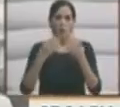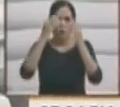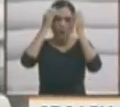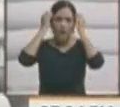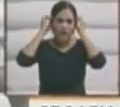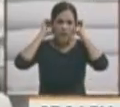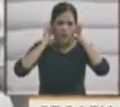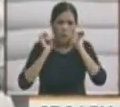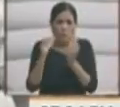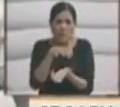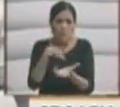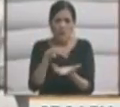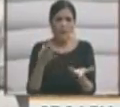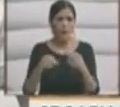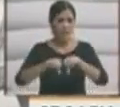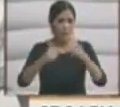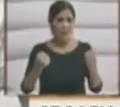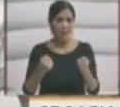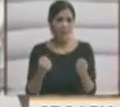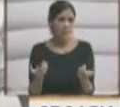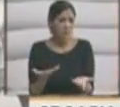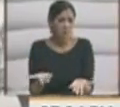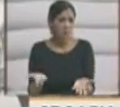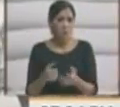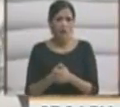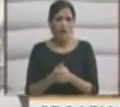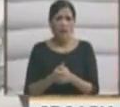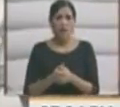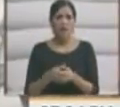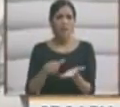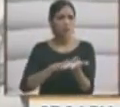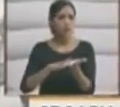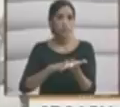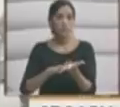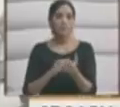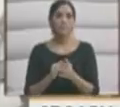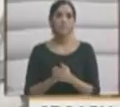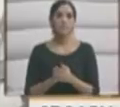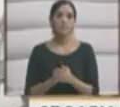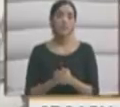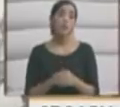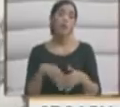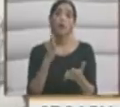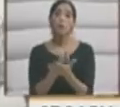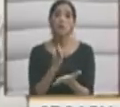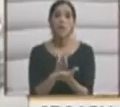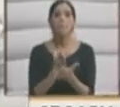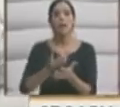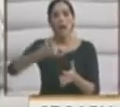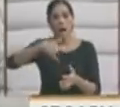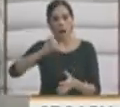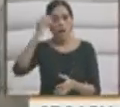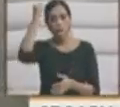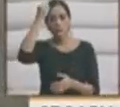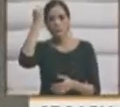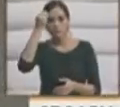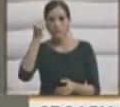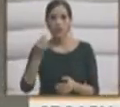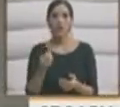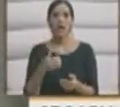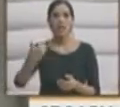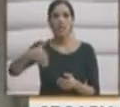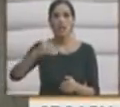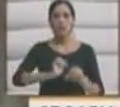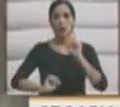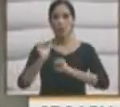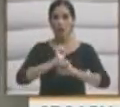cometían esta panadería como tal? ¿Y cuáles posiblemente sean las sanciones? Como siempre, hay la presunción para dar el derecho a la defensa